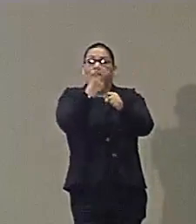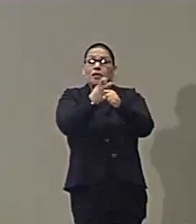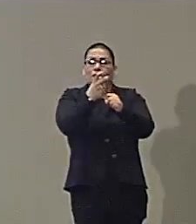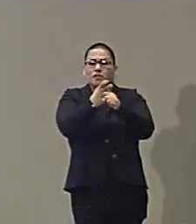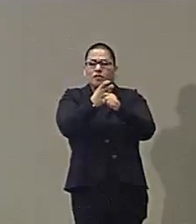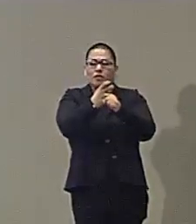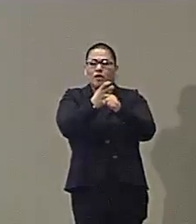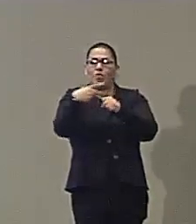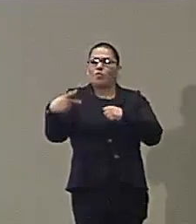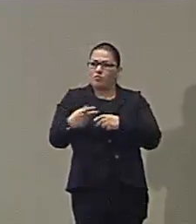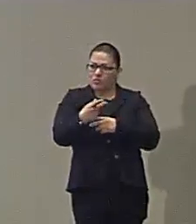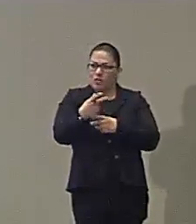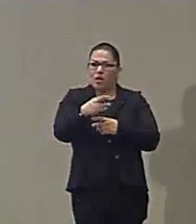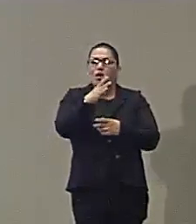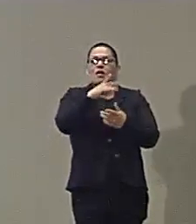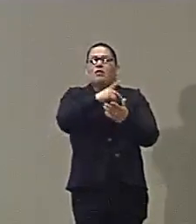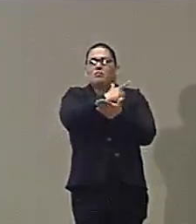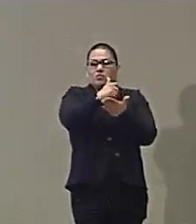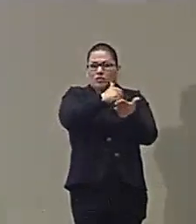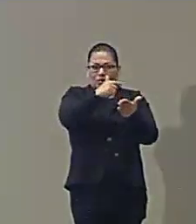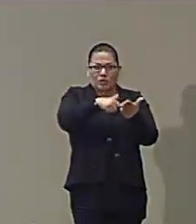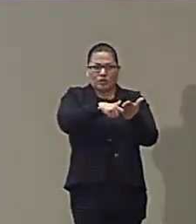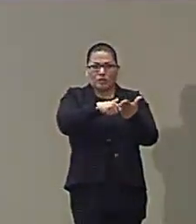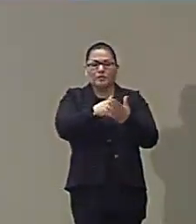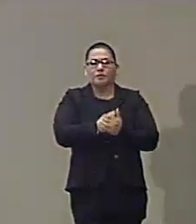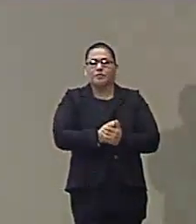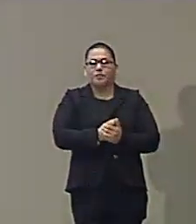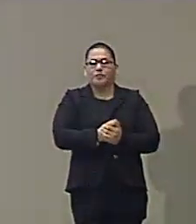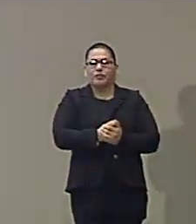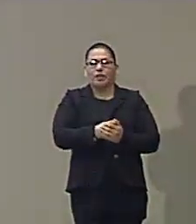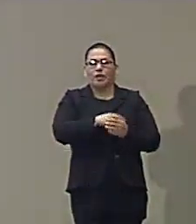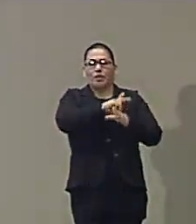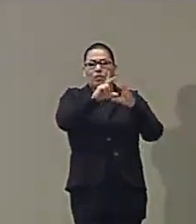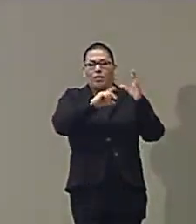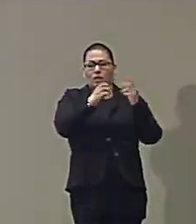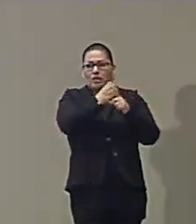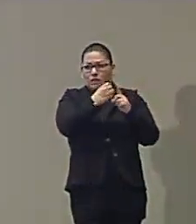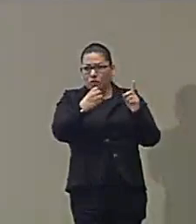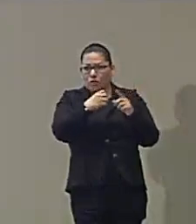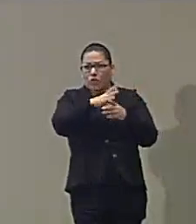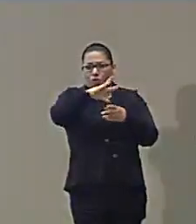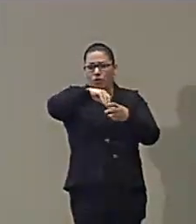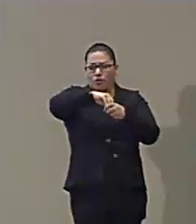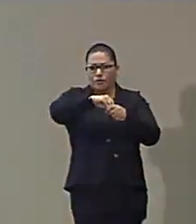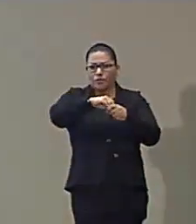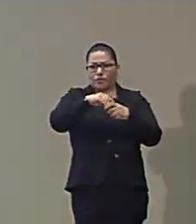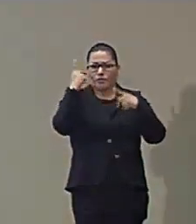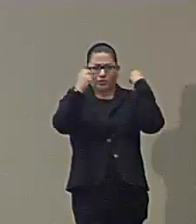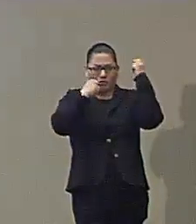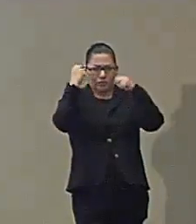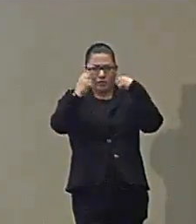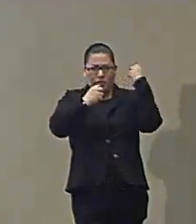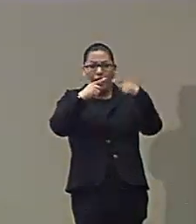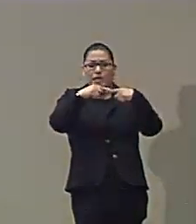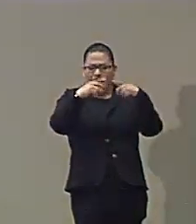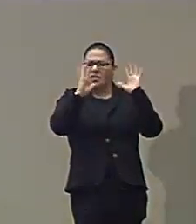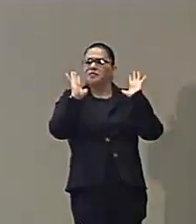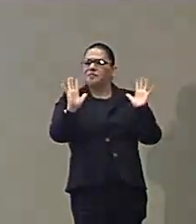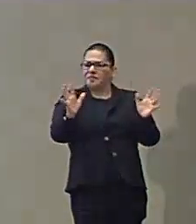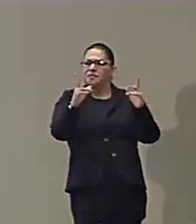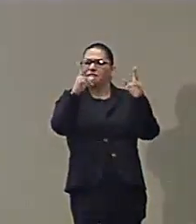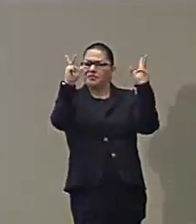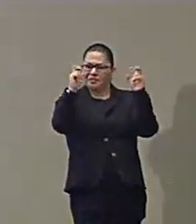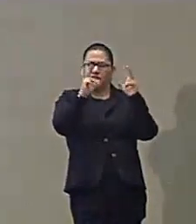consulta ciudadana planeación integral para turismo incluyente aquí se han dicho ya temas fundamentales me